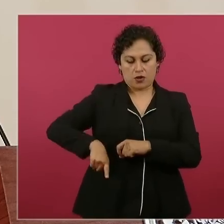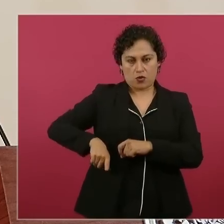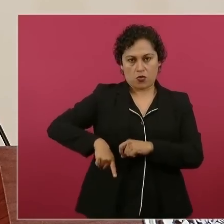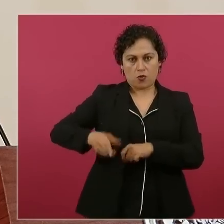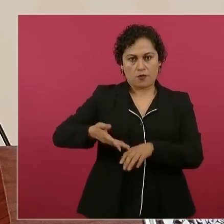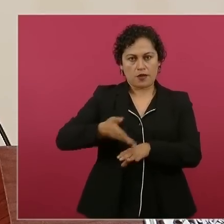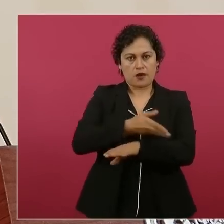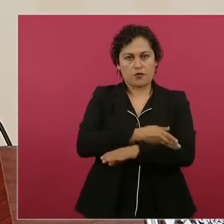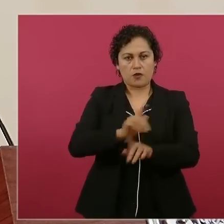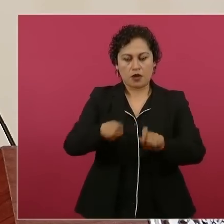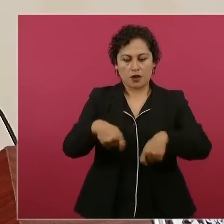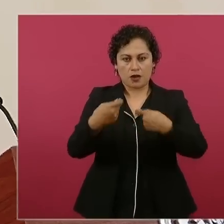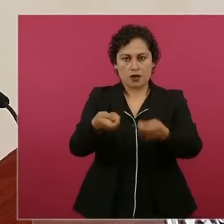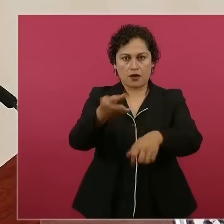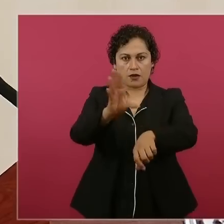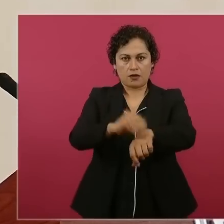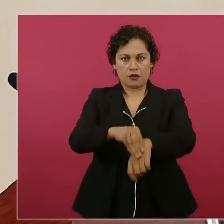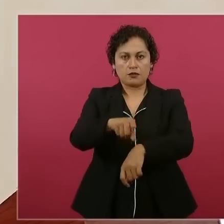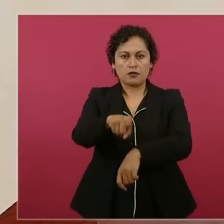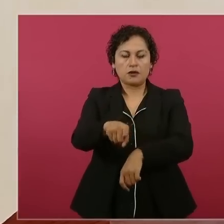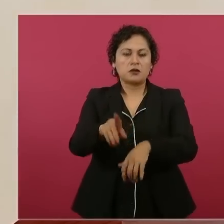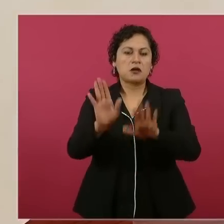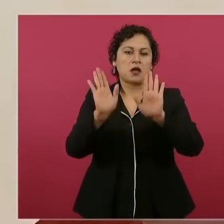no cumplen,